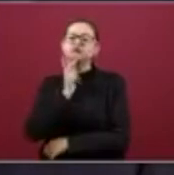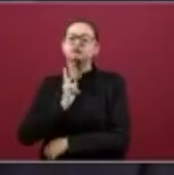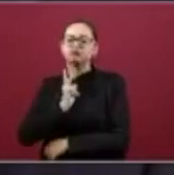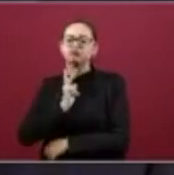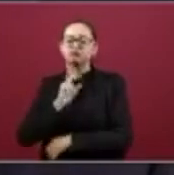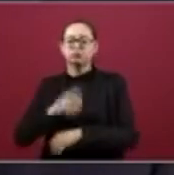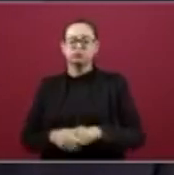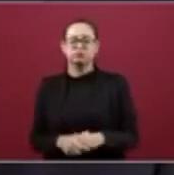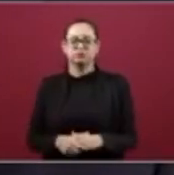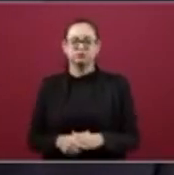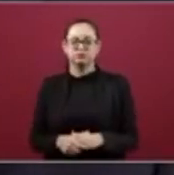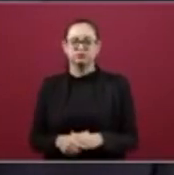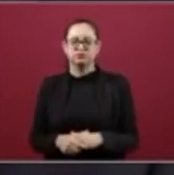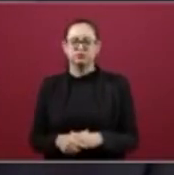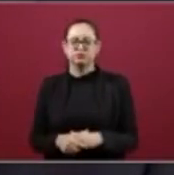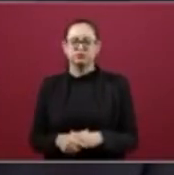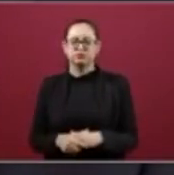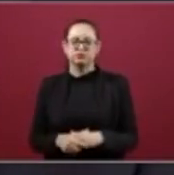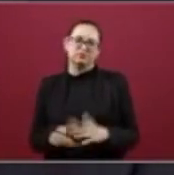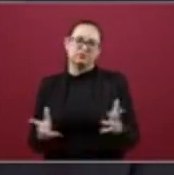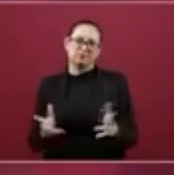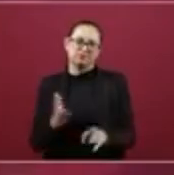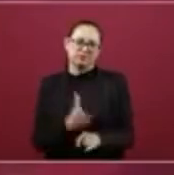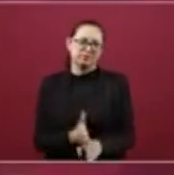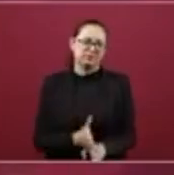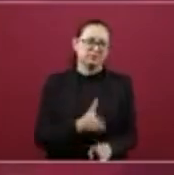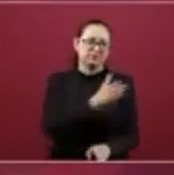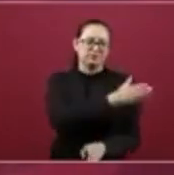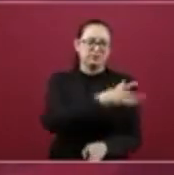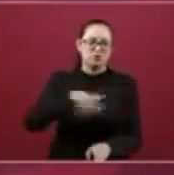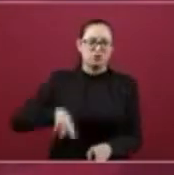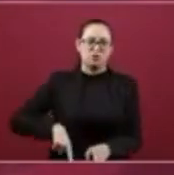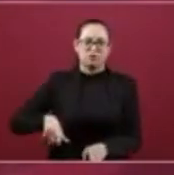hicieron los gobiernos anteriores,